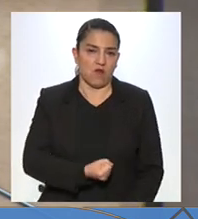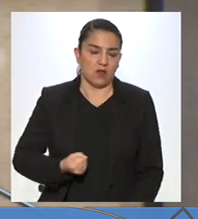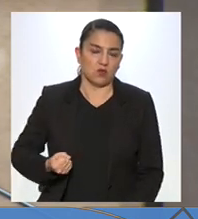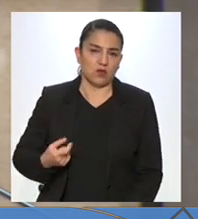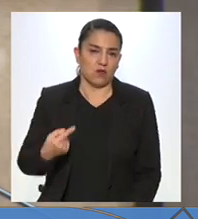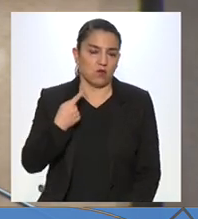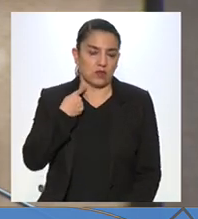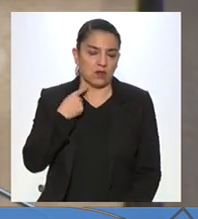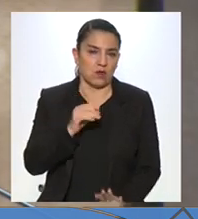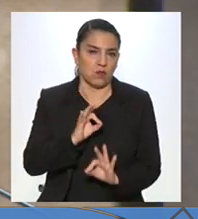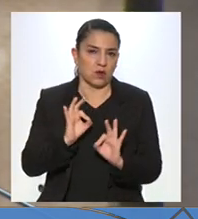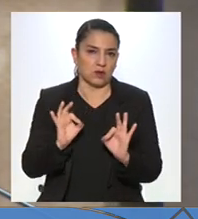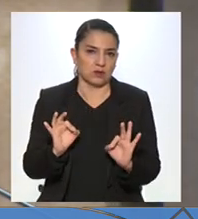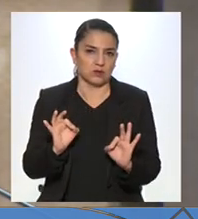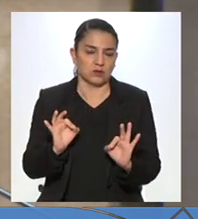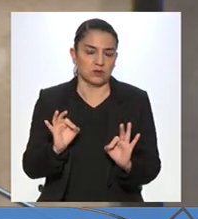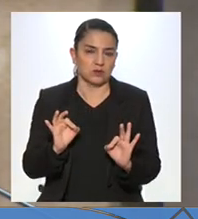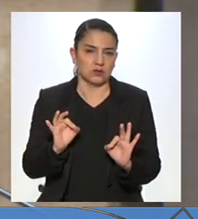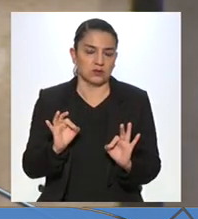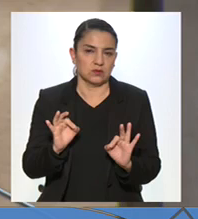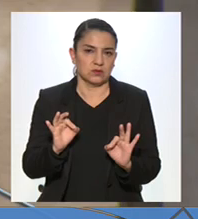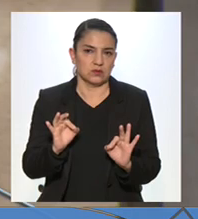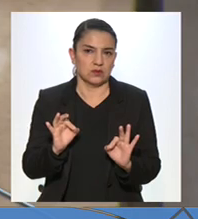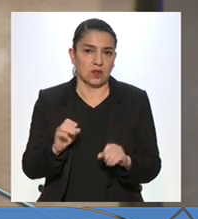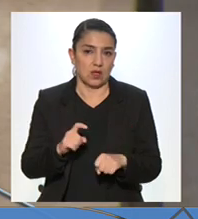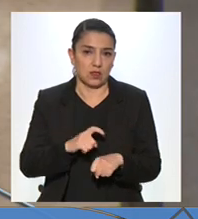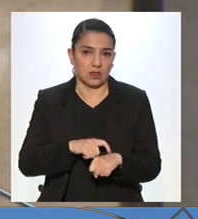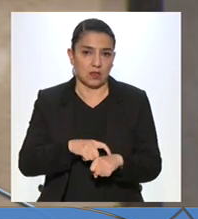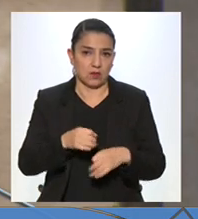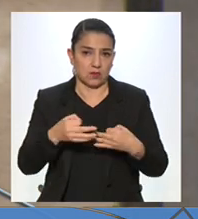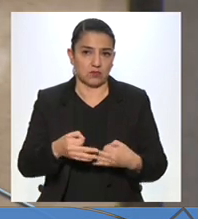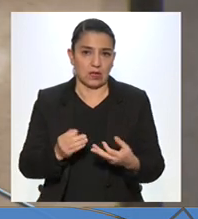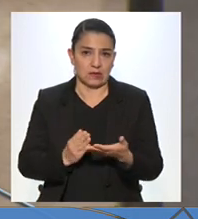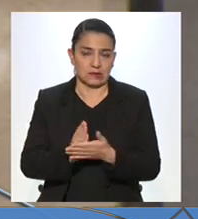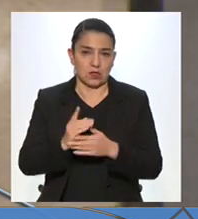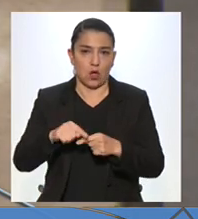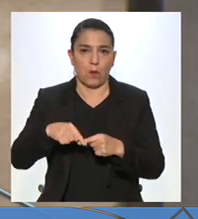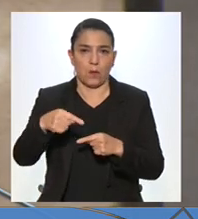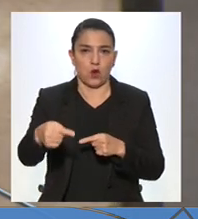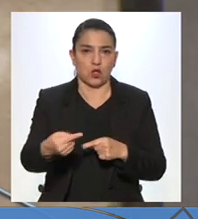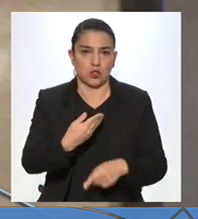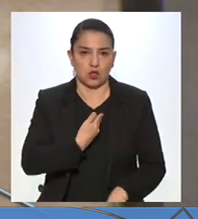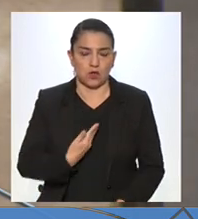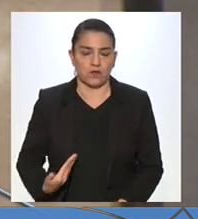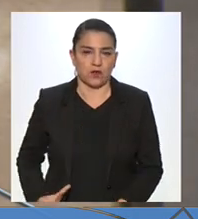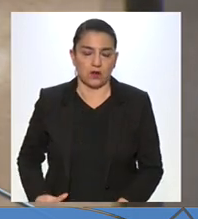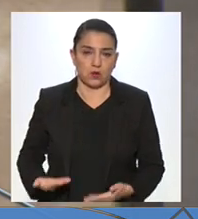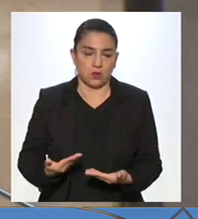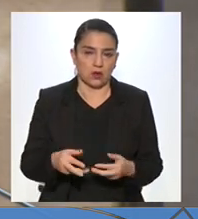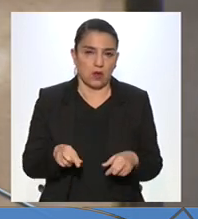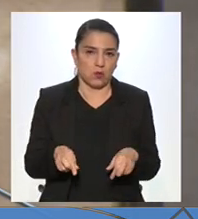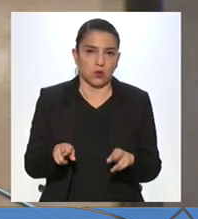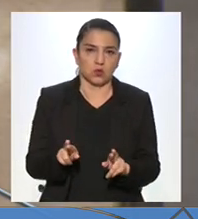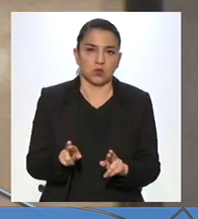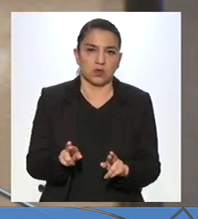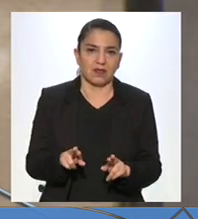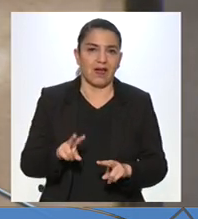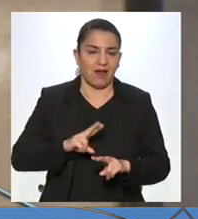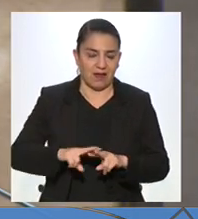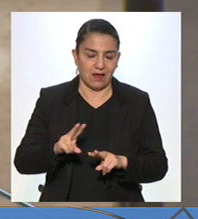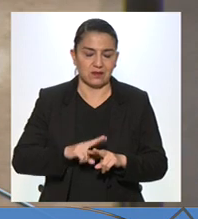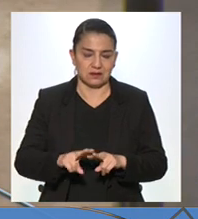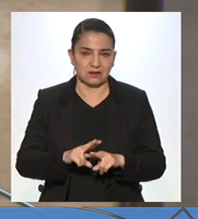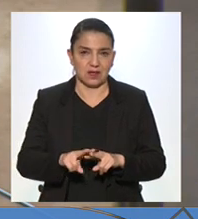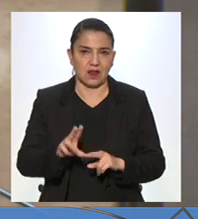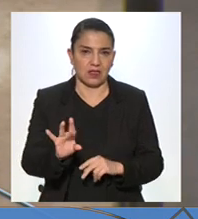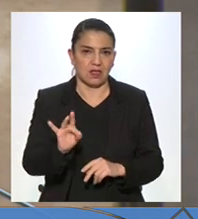particularmente en un tiempo que corresponde a los inicios de un próximo gobierno. Entonces, por eso la oportunidad de actuar y la decisión de